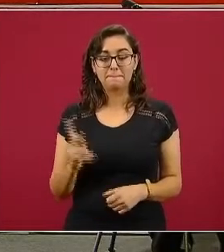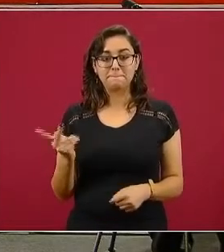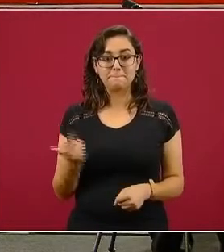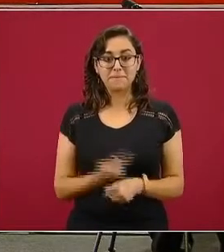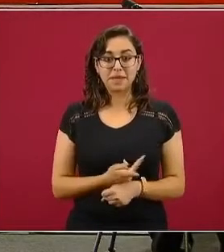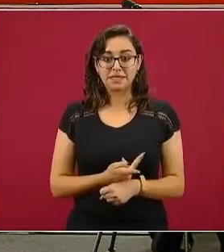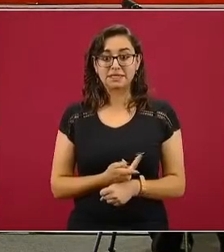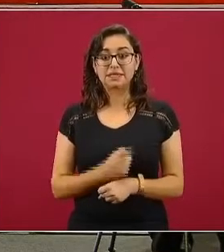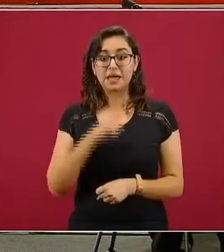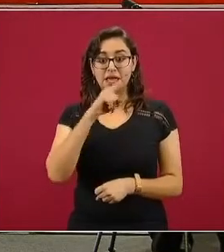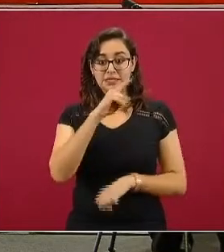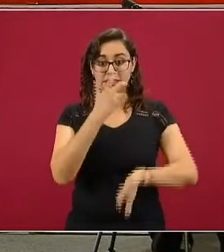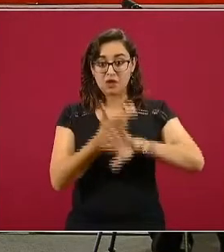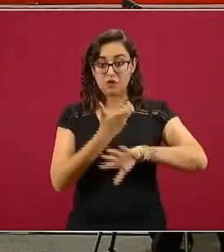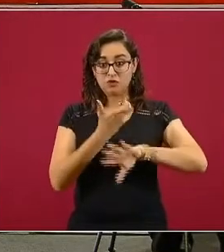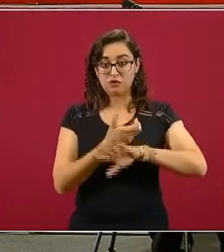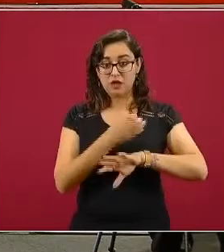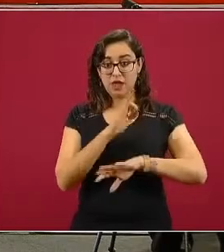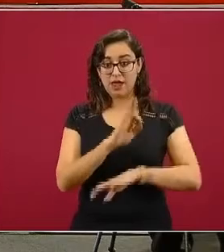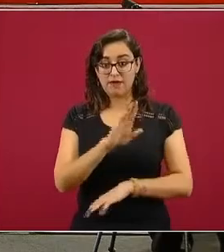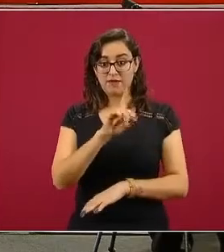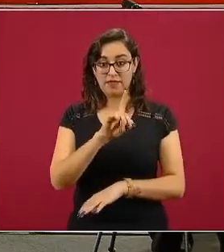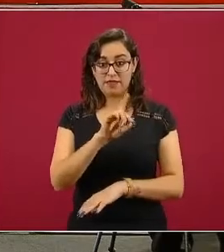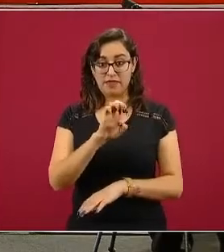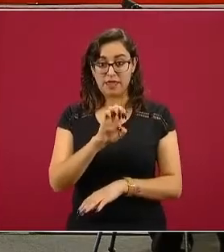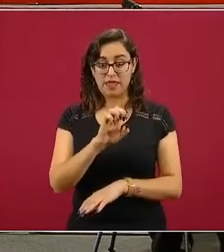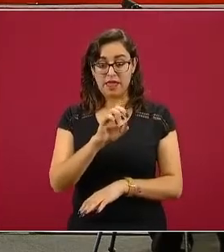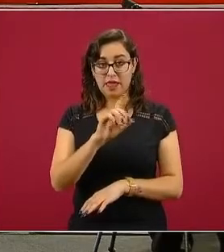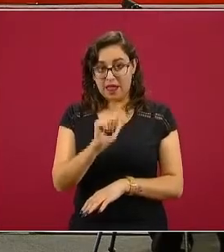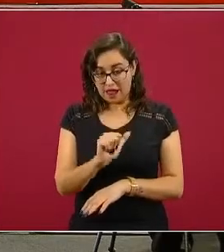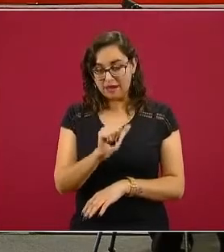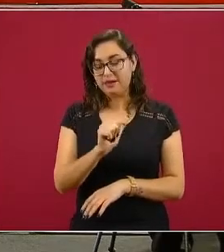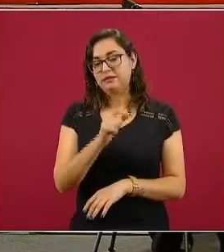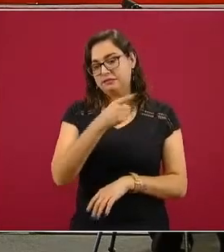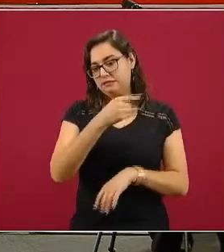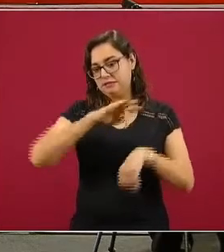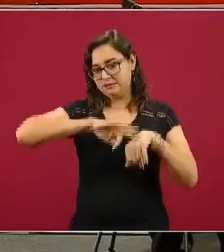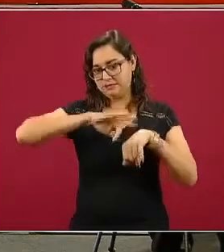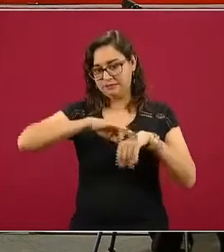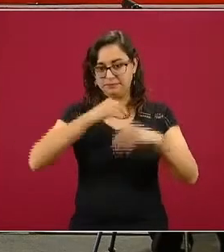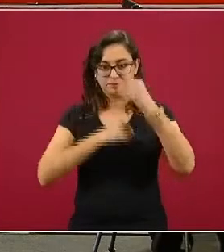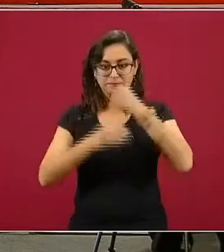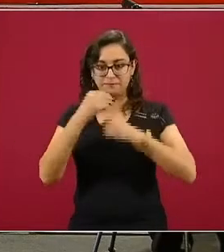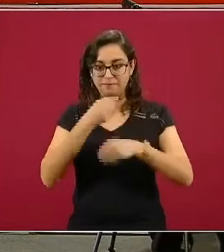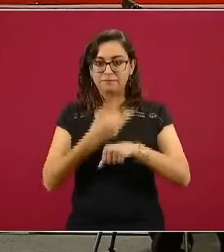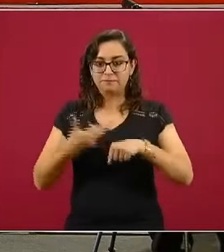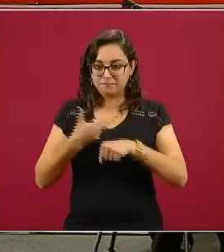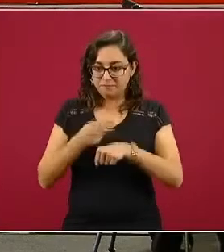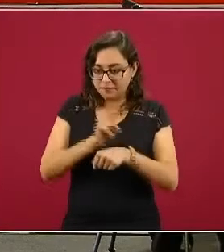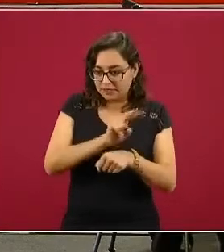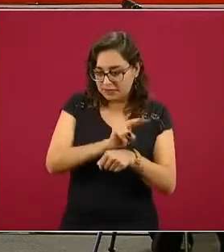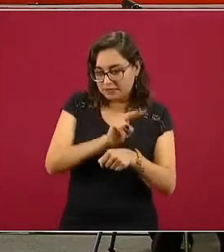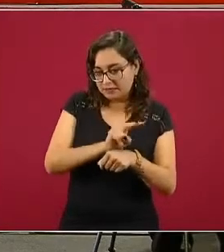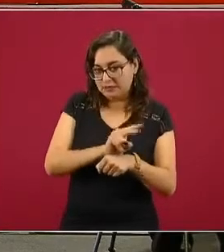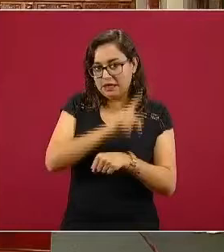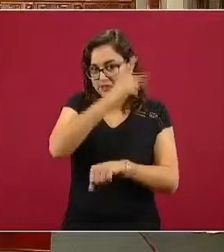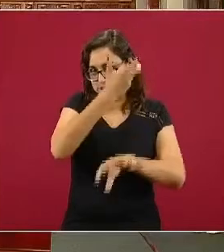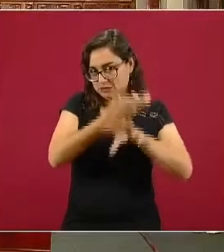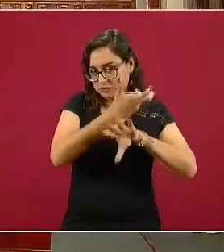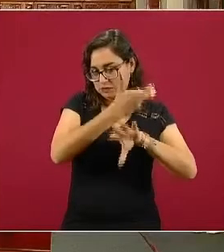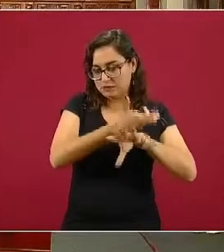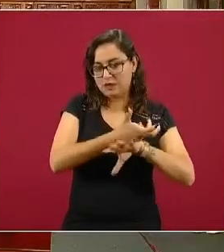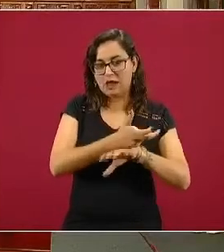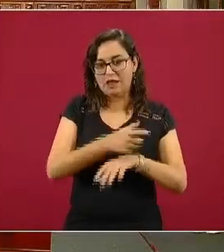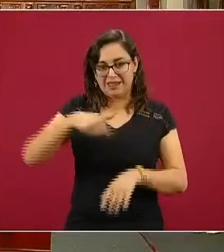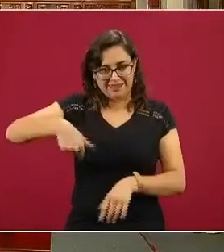en la FDA de Estados Unidos, la Agencia de Fármacos y Alimentos de Estados Unidos, es la Agencia de Regulación Sanitaria de Estados Unidos, el